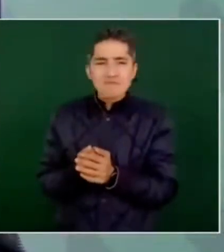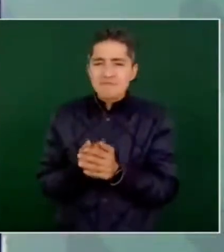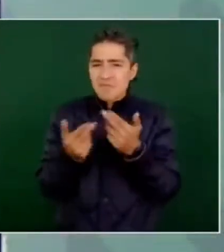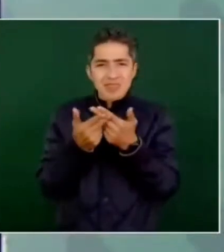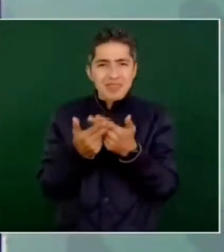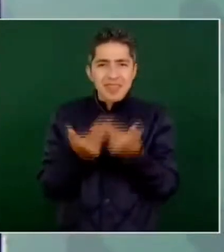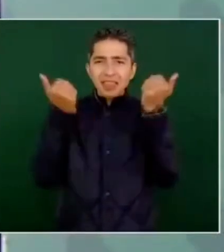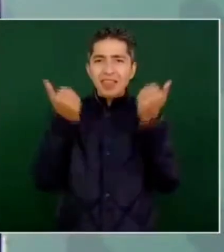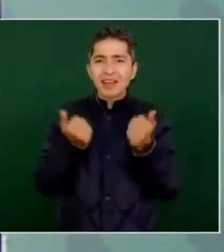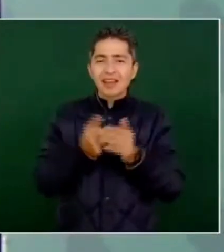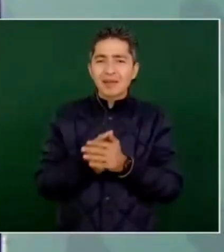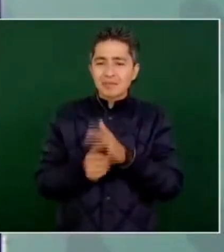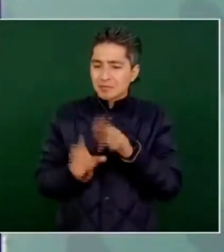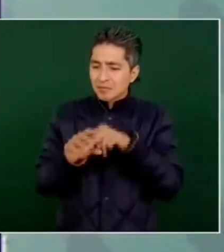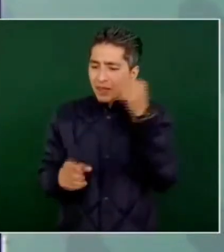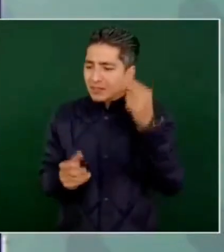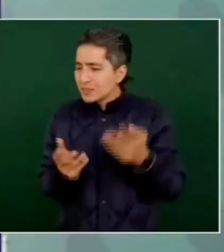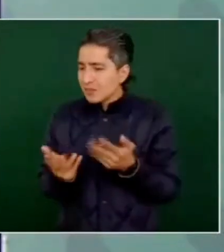absolutamente.